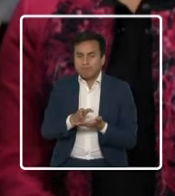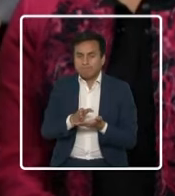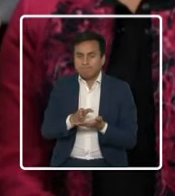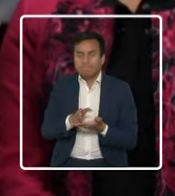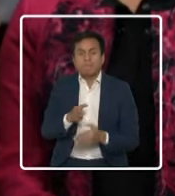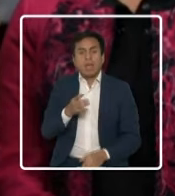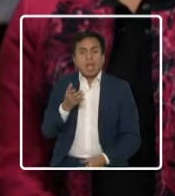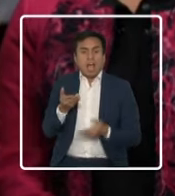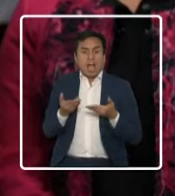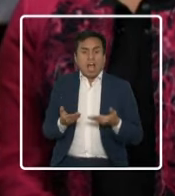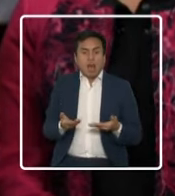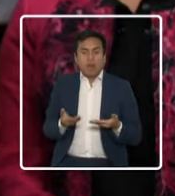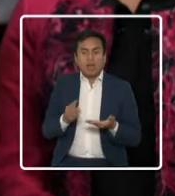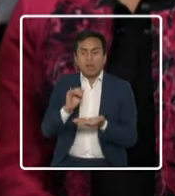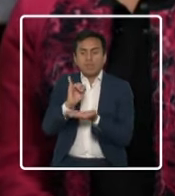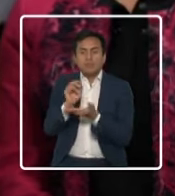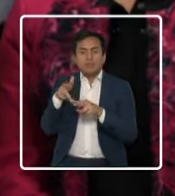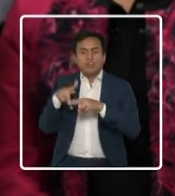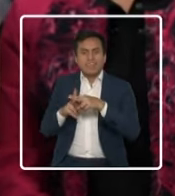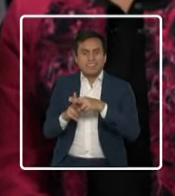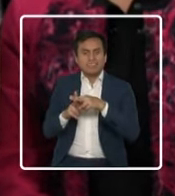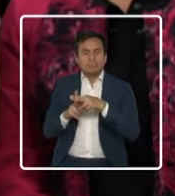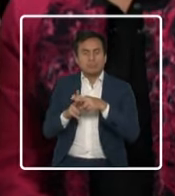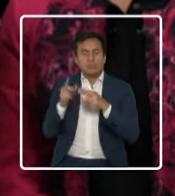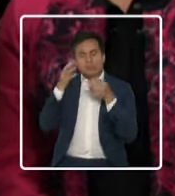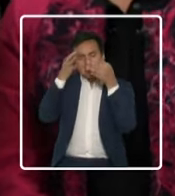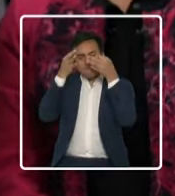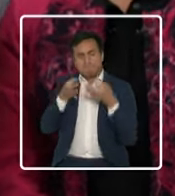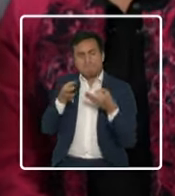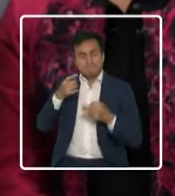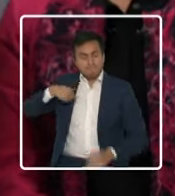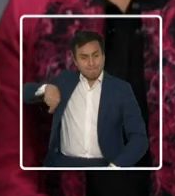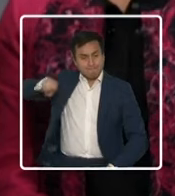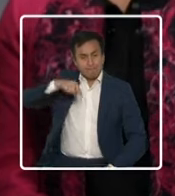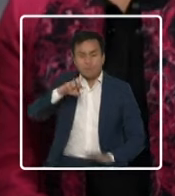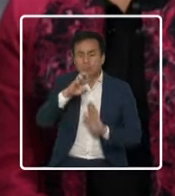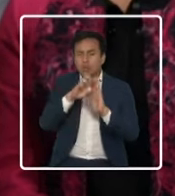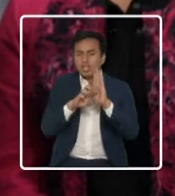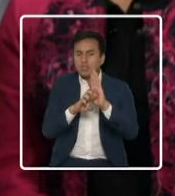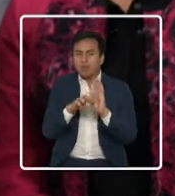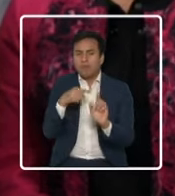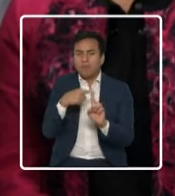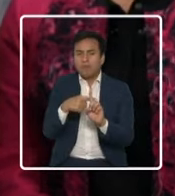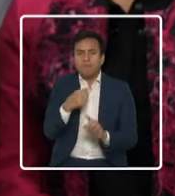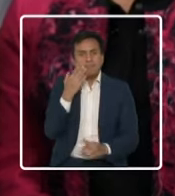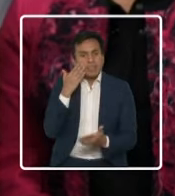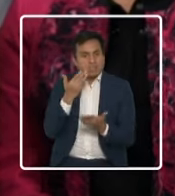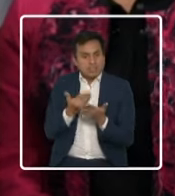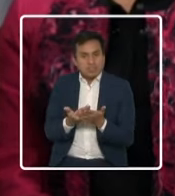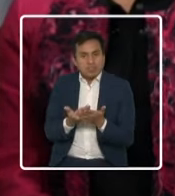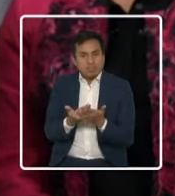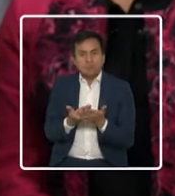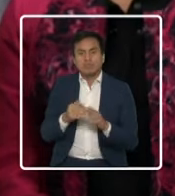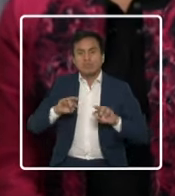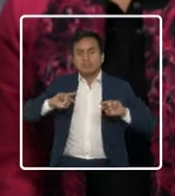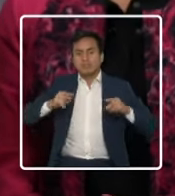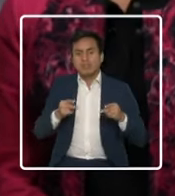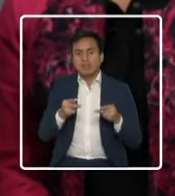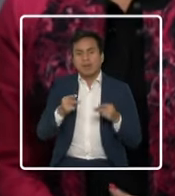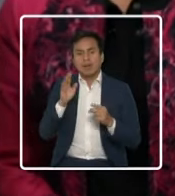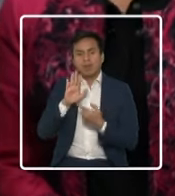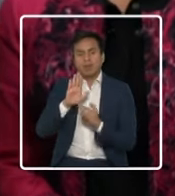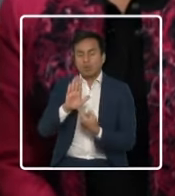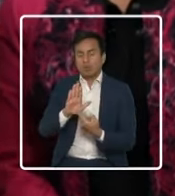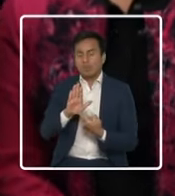rescate por la liberación del militar, sino que más bien se le encontró asesinado y además oculto al interior